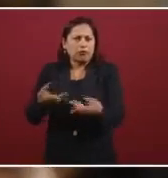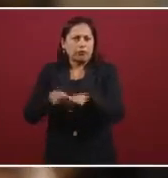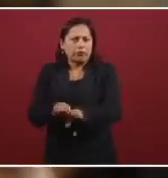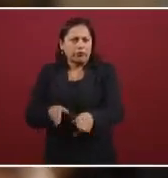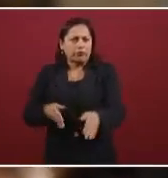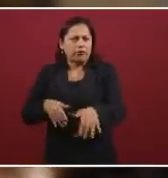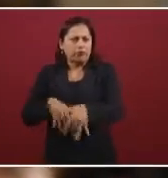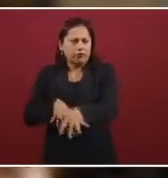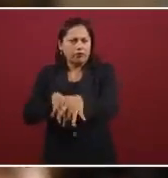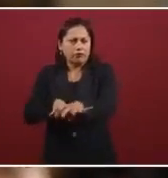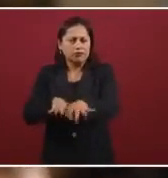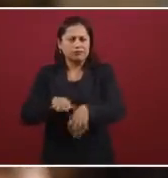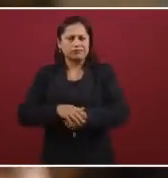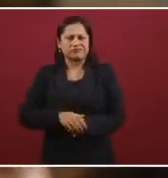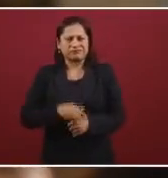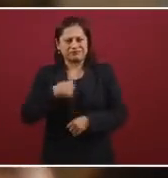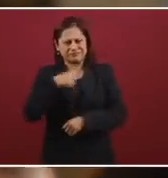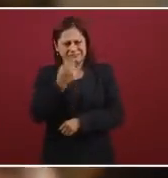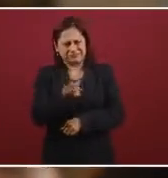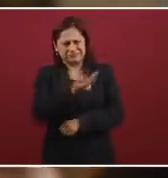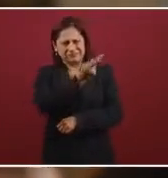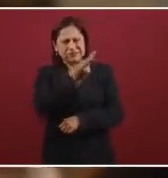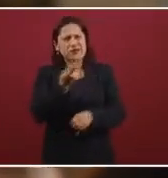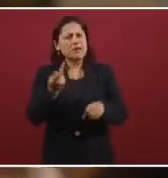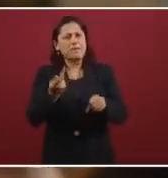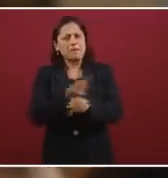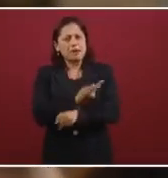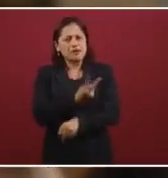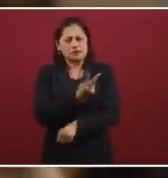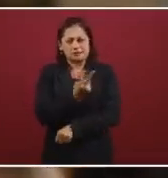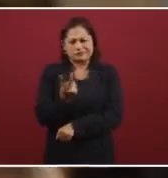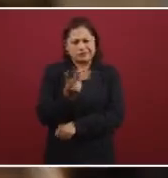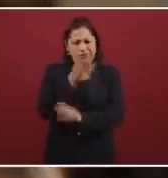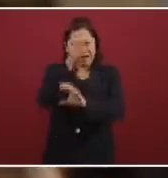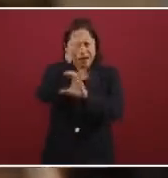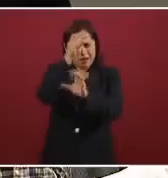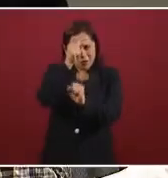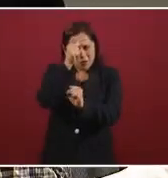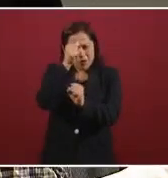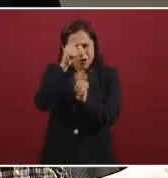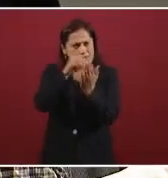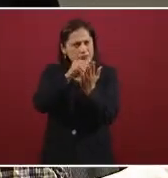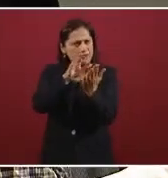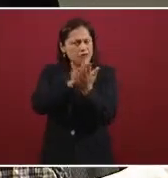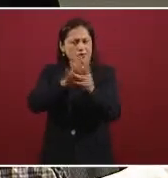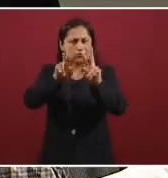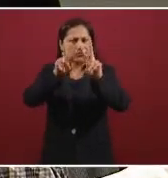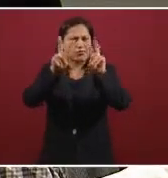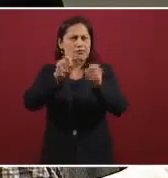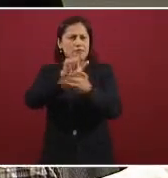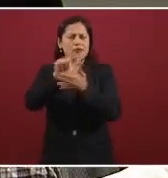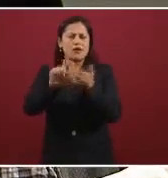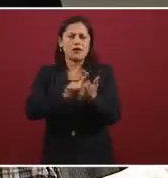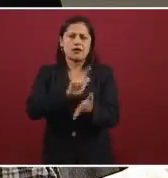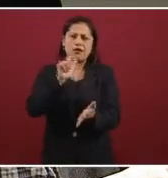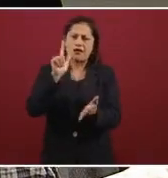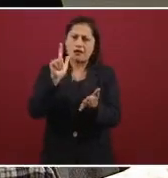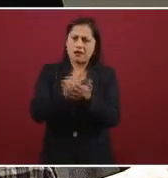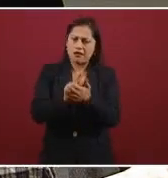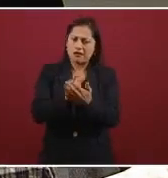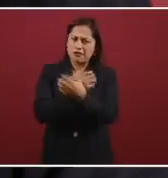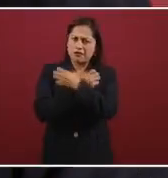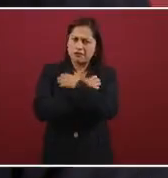algún compromiso de la CENTE para después de este proceso de las leyes secundarias pues bajarle un poco a